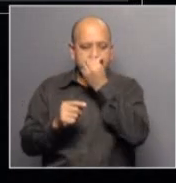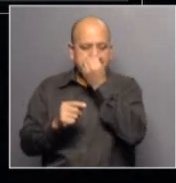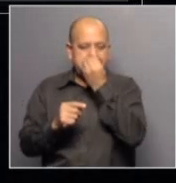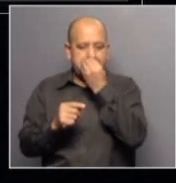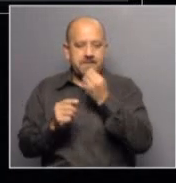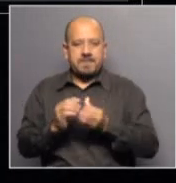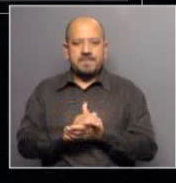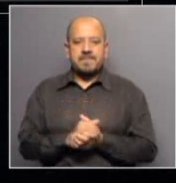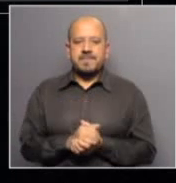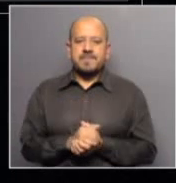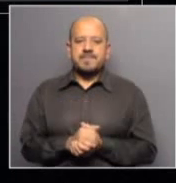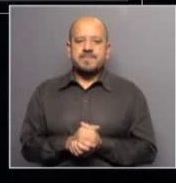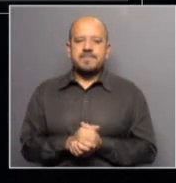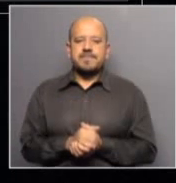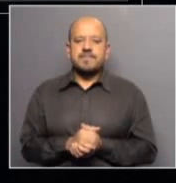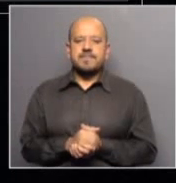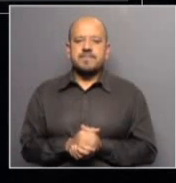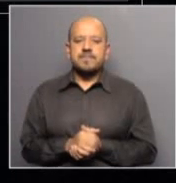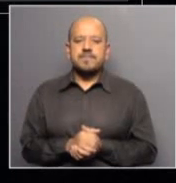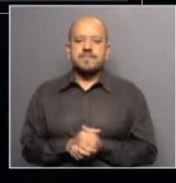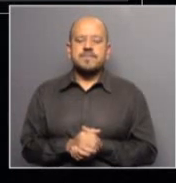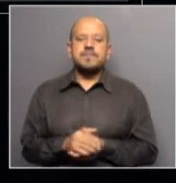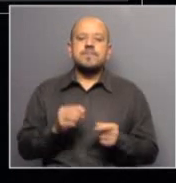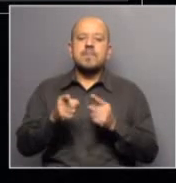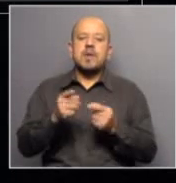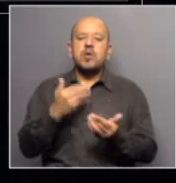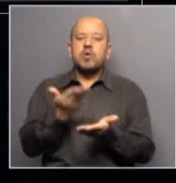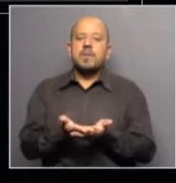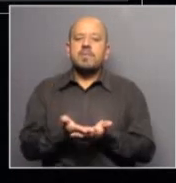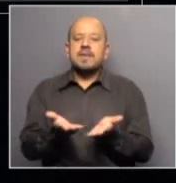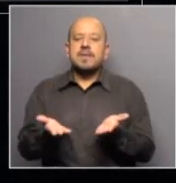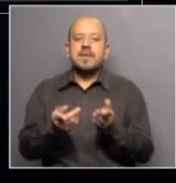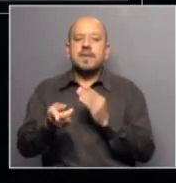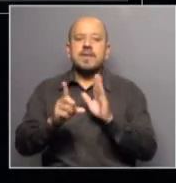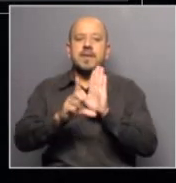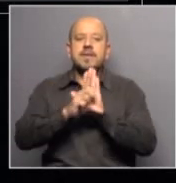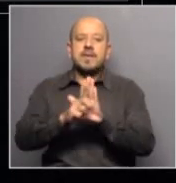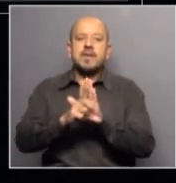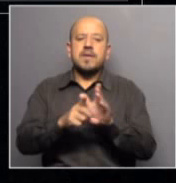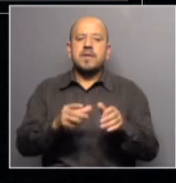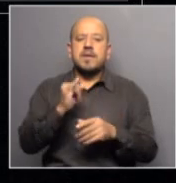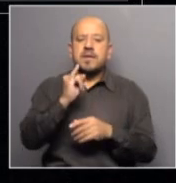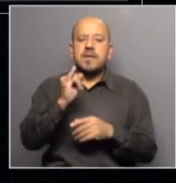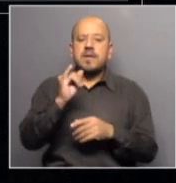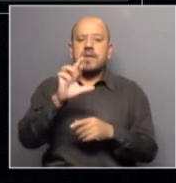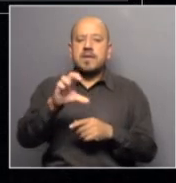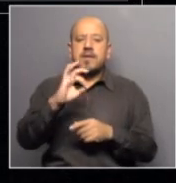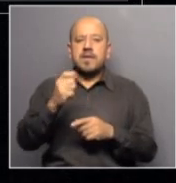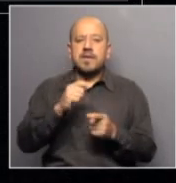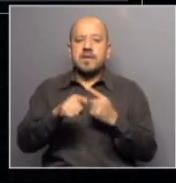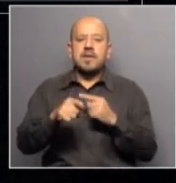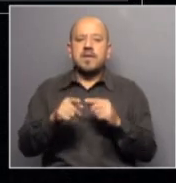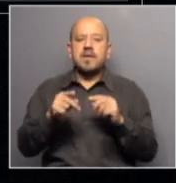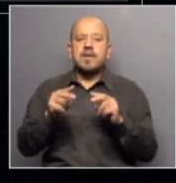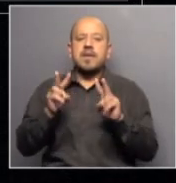Denise. María José, parte de lo que plantea la ley y de los cometidos del IRCA está la fiscalización de